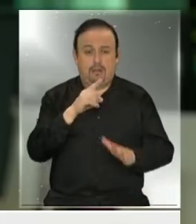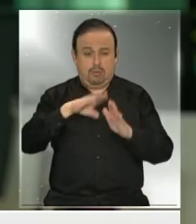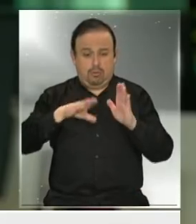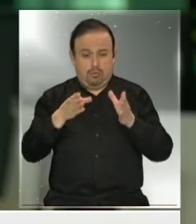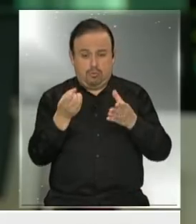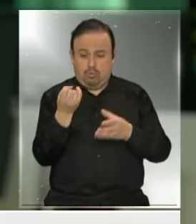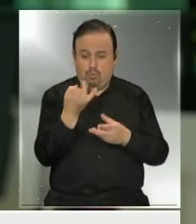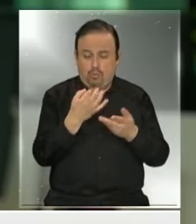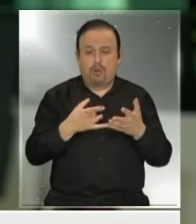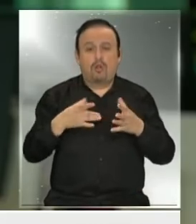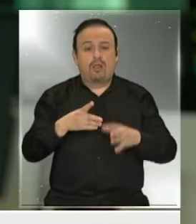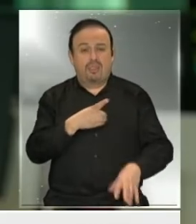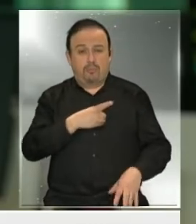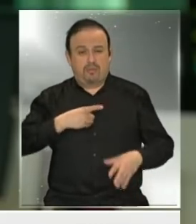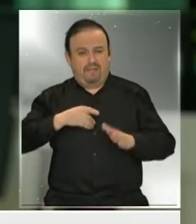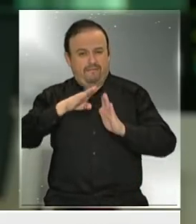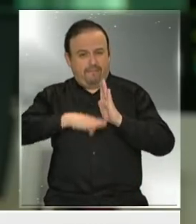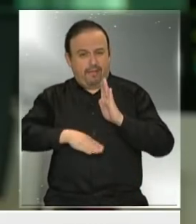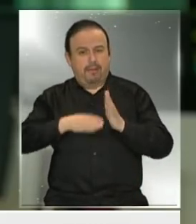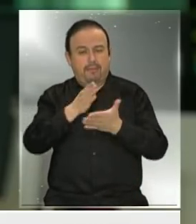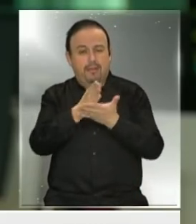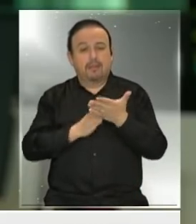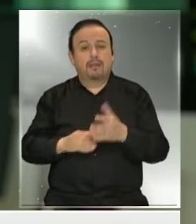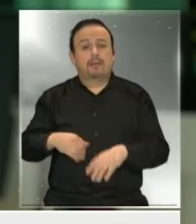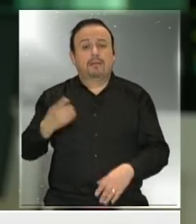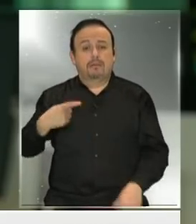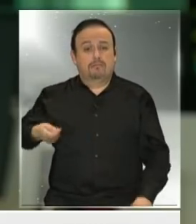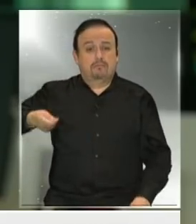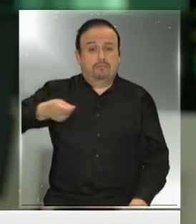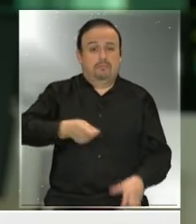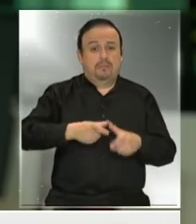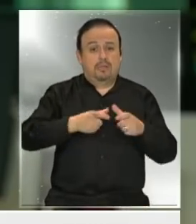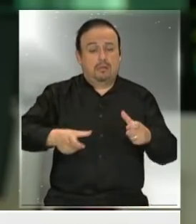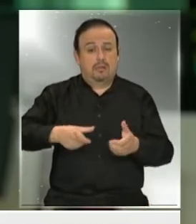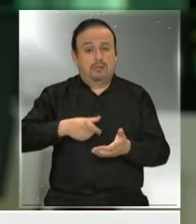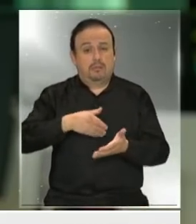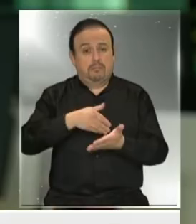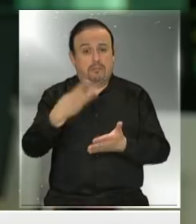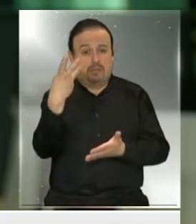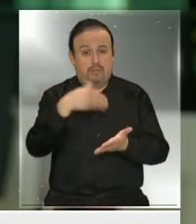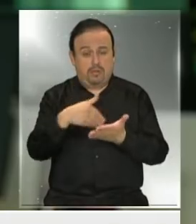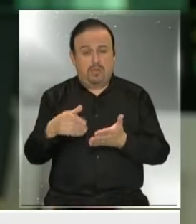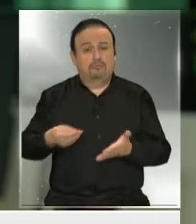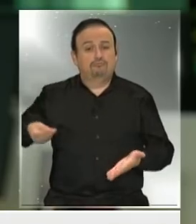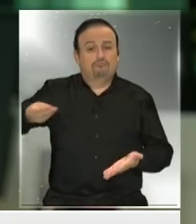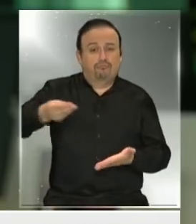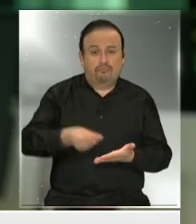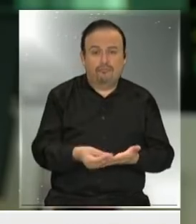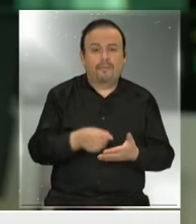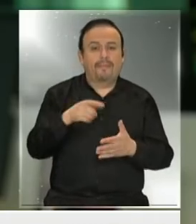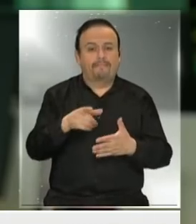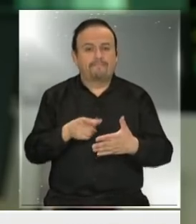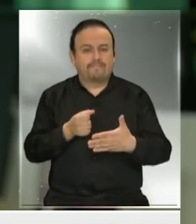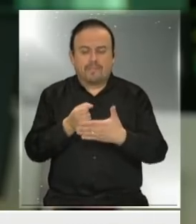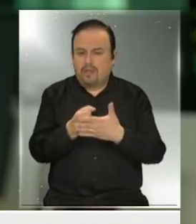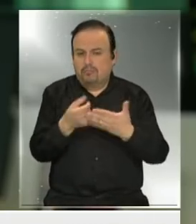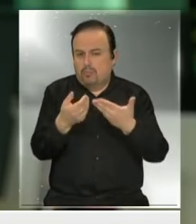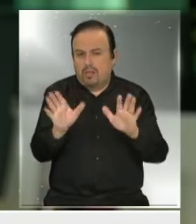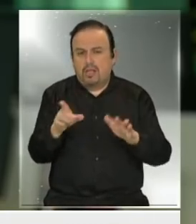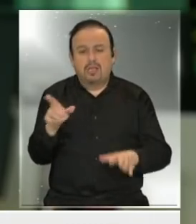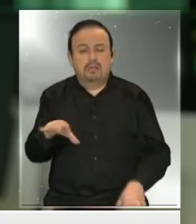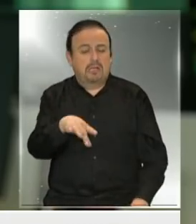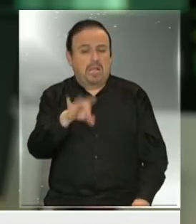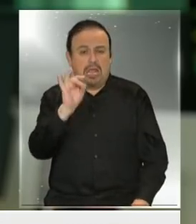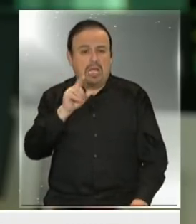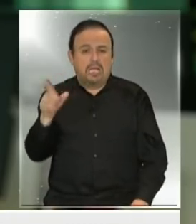segundo hoy día esperaría ver el cheque de giorgio jackson por tres millones de pesos aportando a la estación que él